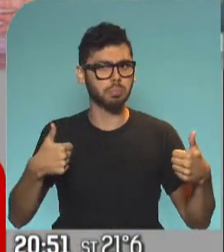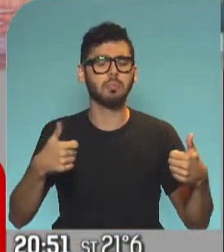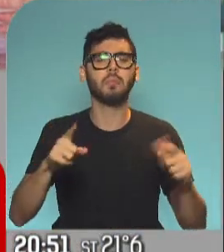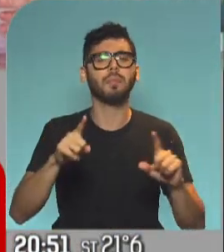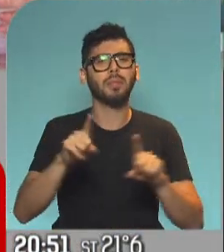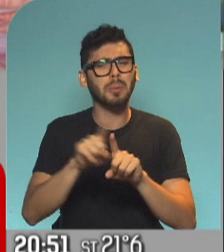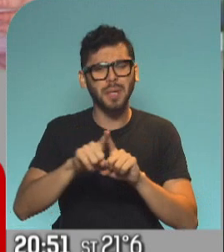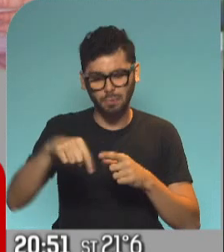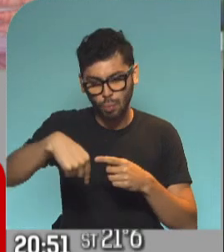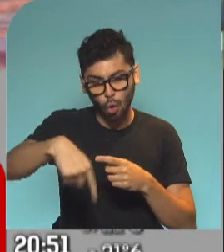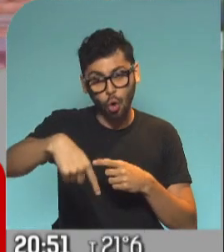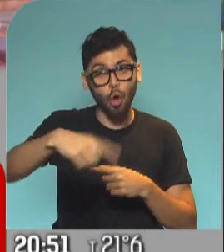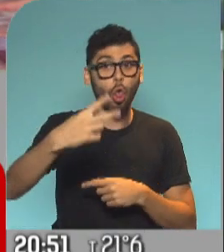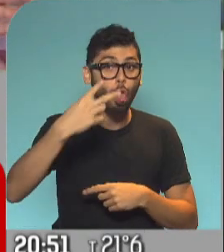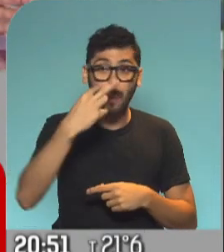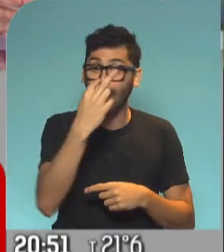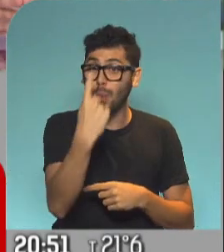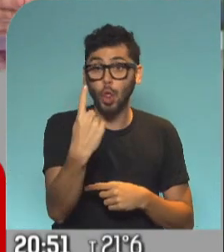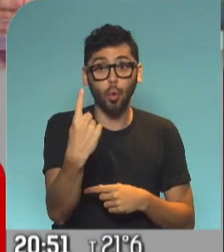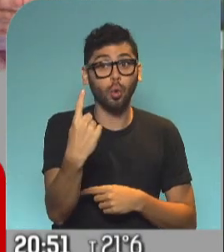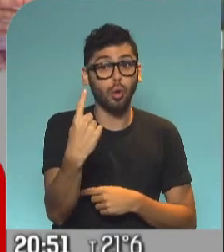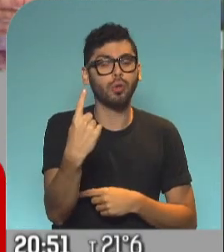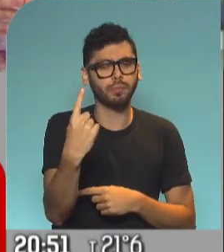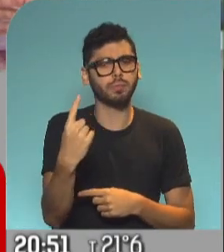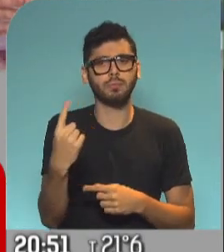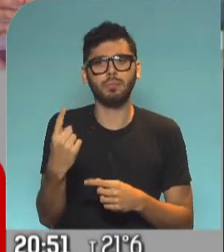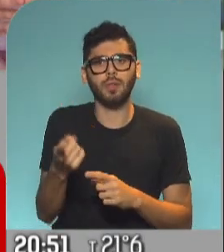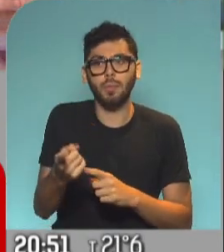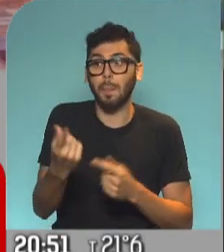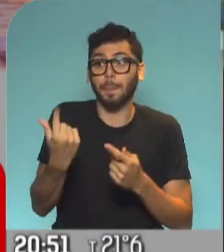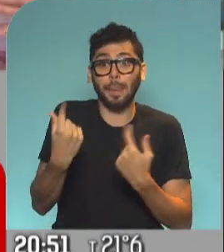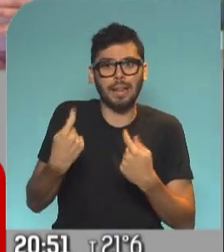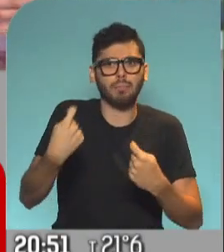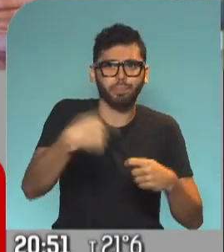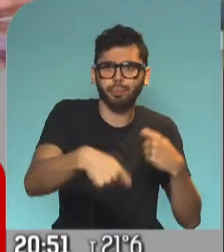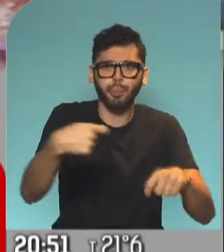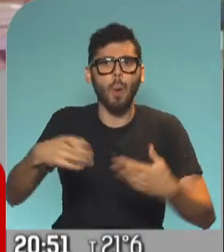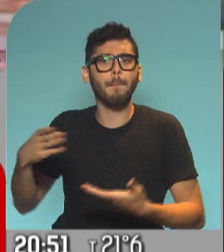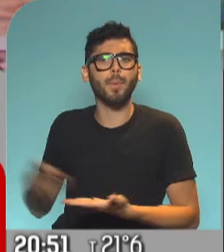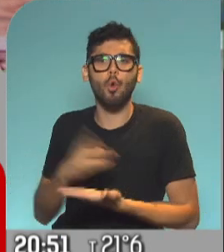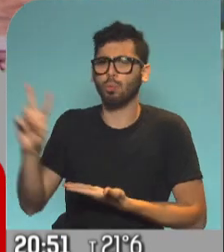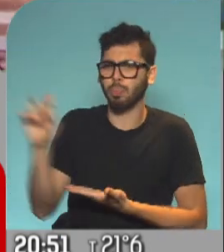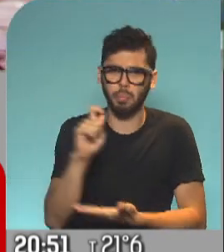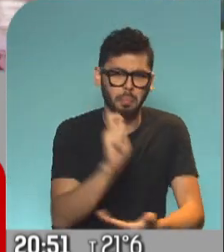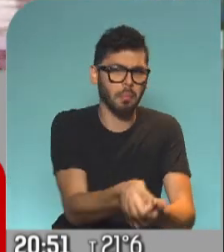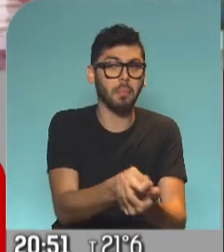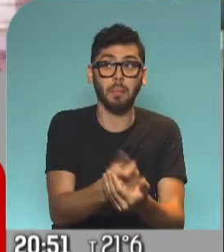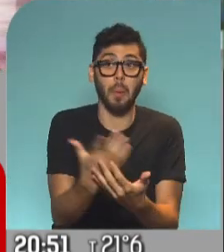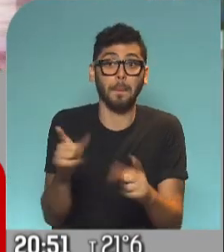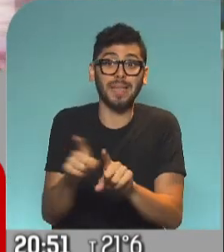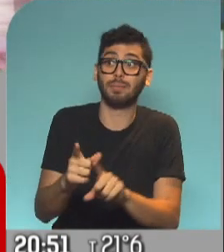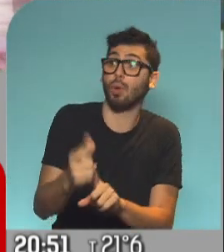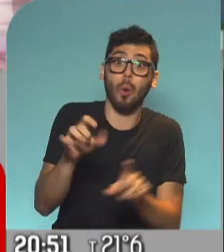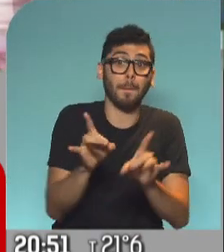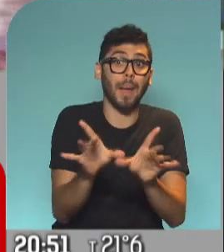durante ya este principio 2021 se han recuperado los niveles de inversión y de producción prepandémica bueno y pf también